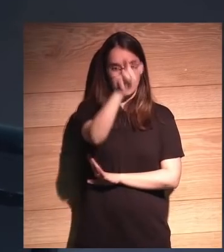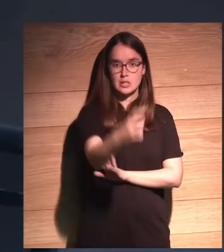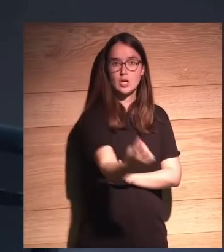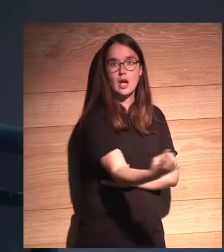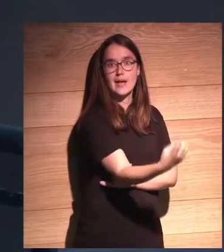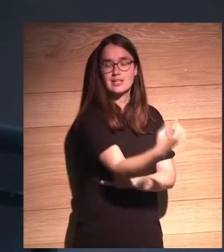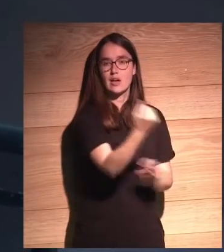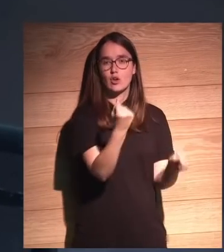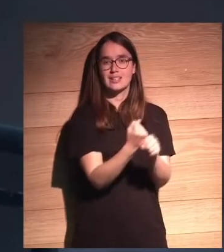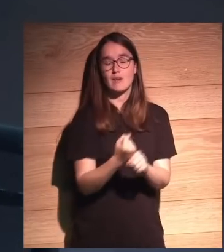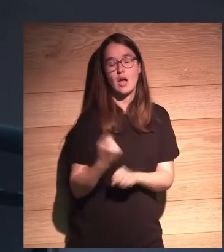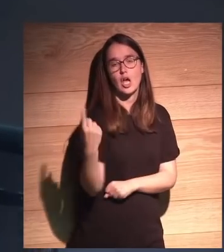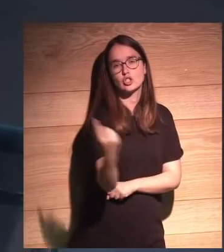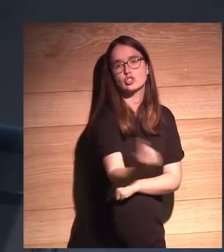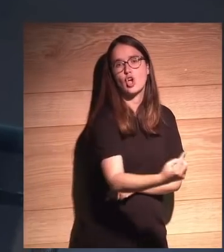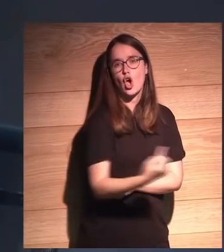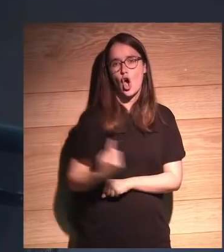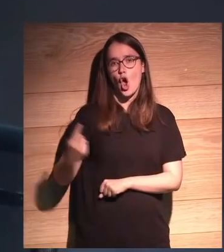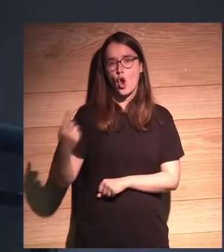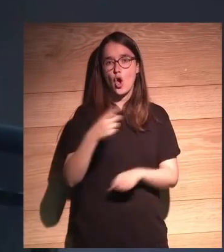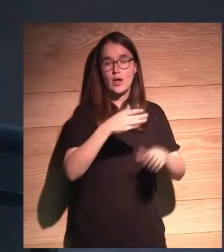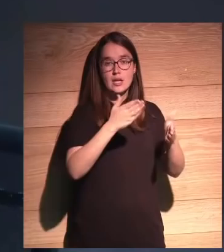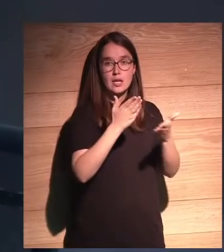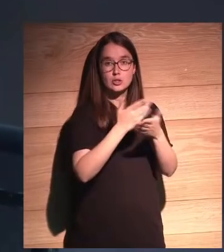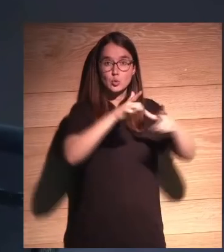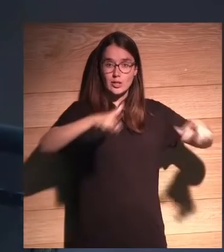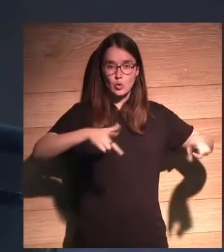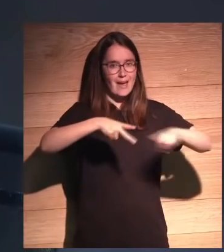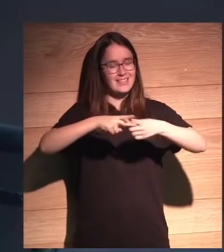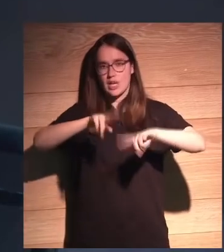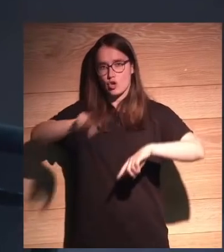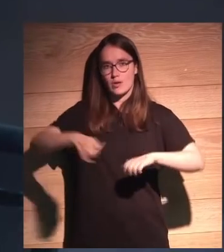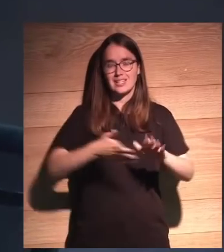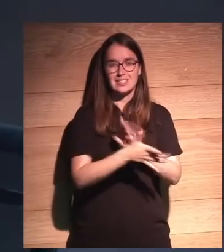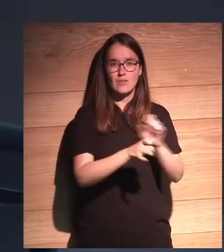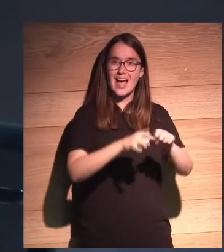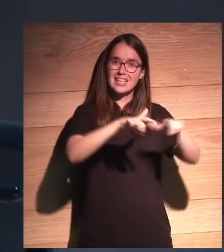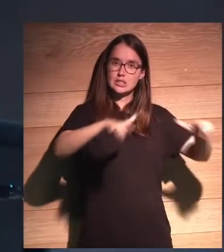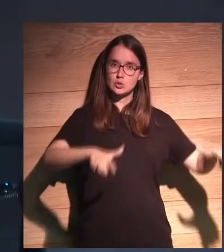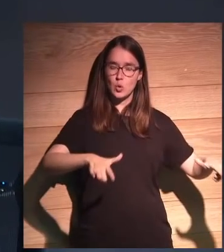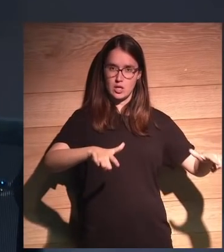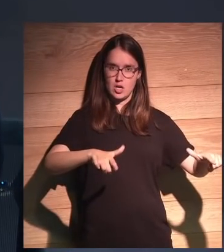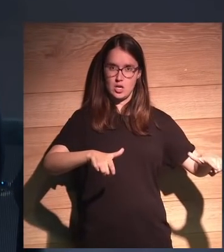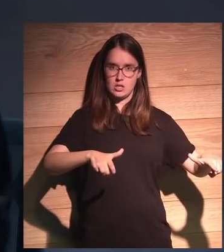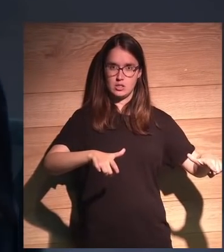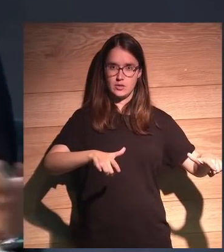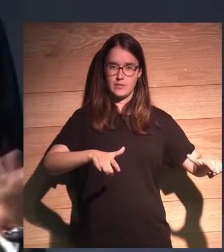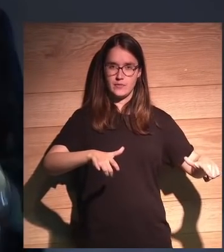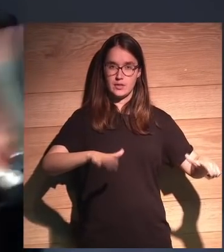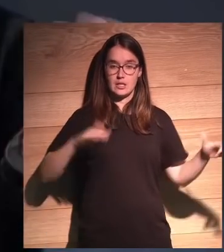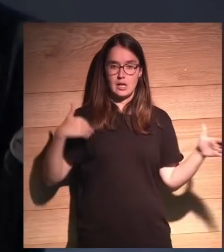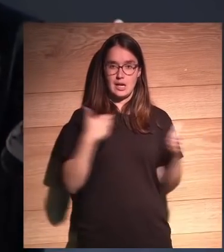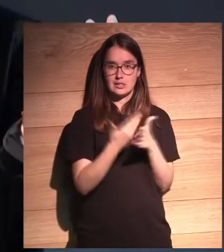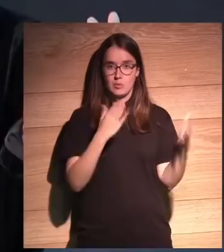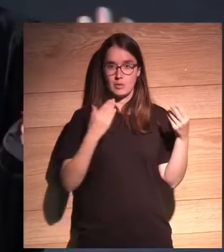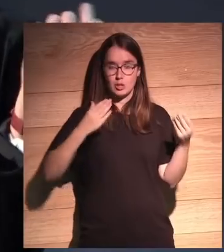aislado que trabaja solo en su estudio, que ya no es un taller, ya tiene otras connotaciones intelectuales, ¿no? Hasta ese